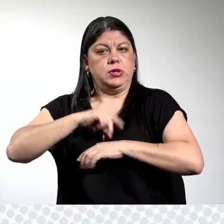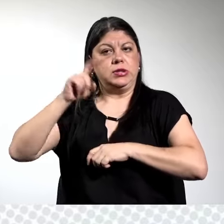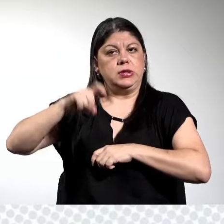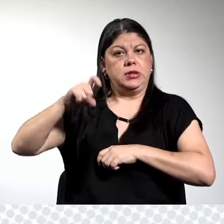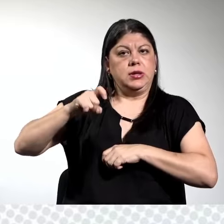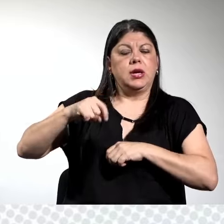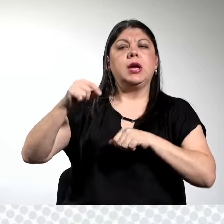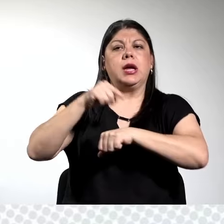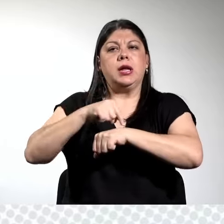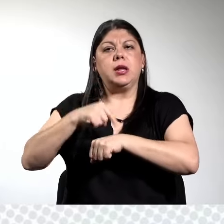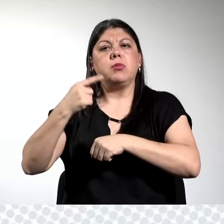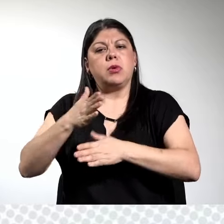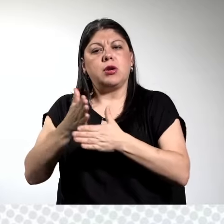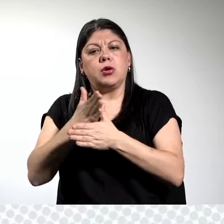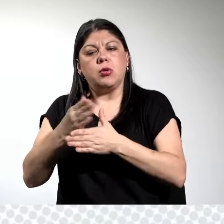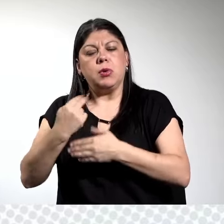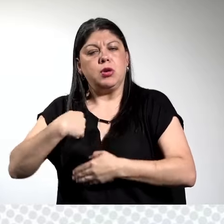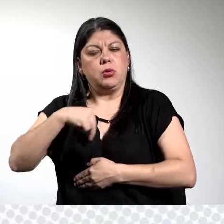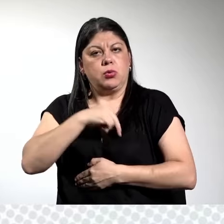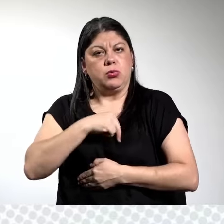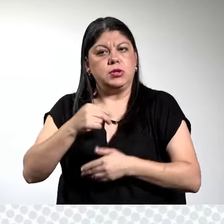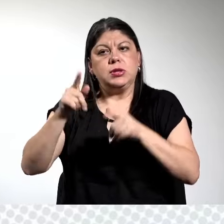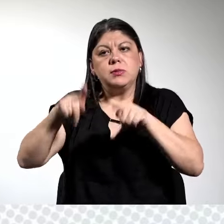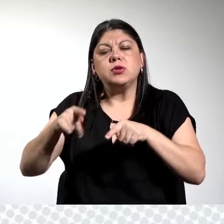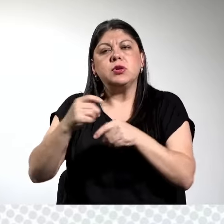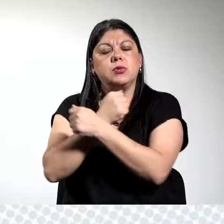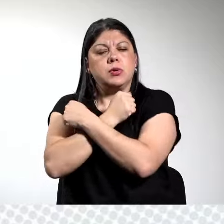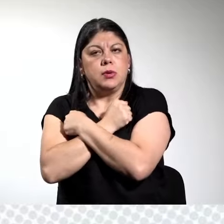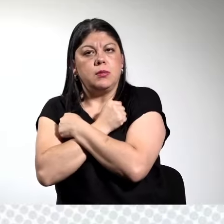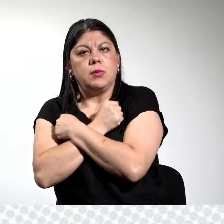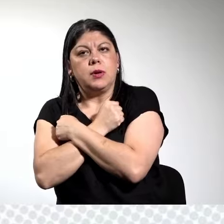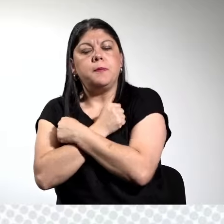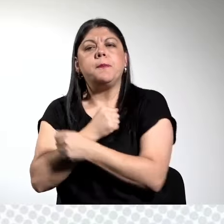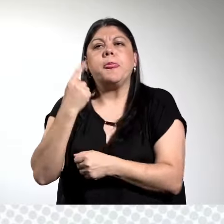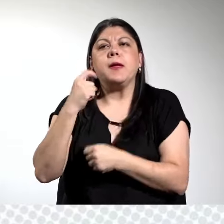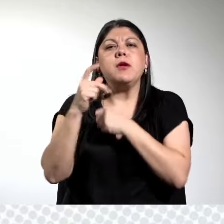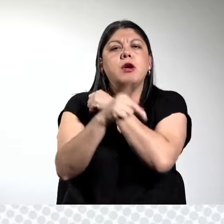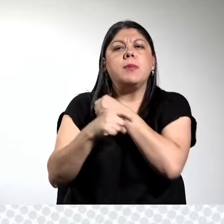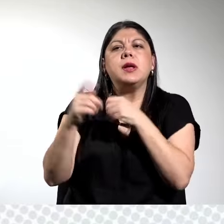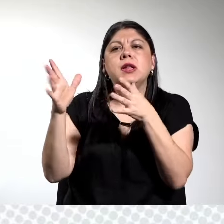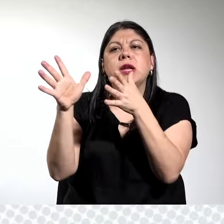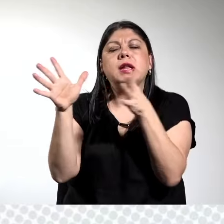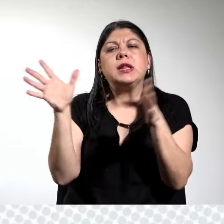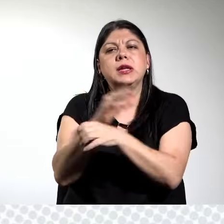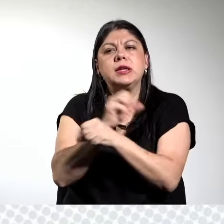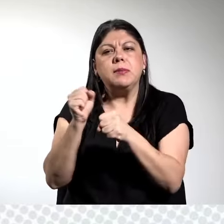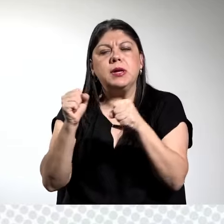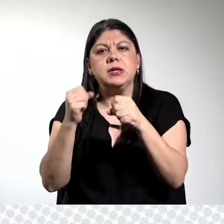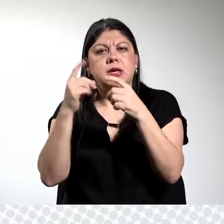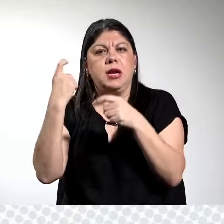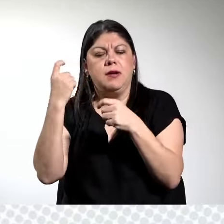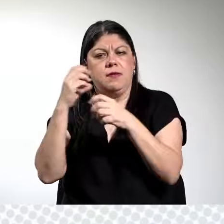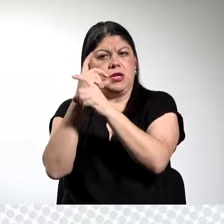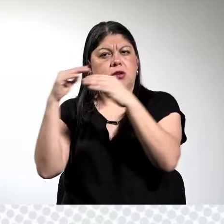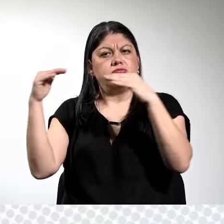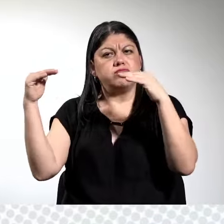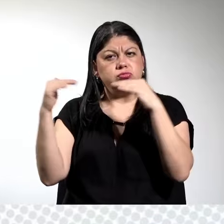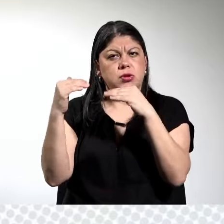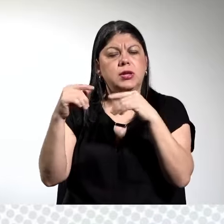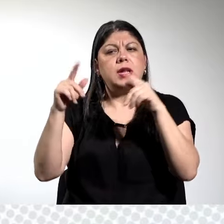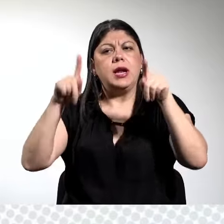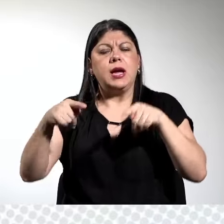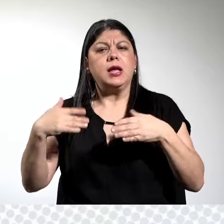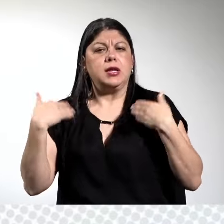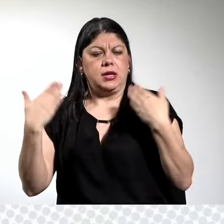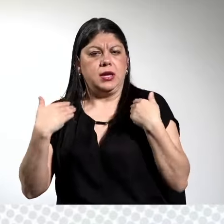tener tiempo para estar con la gente que amamos. Ese es el país que queremos, un país donde la desigualdad poco a poco vaya desapareciendo y donde la gran mayoría de la gente sea feliz y